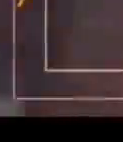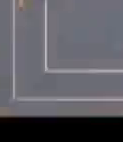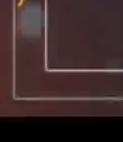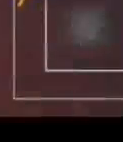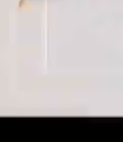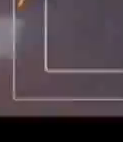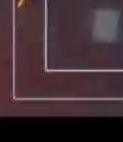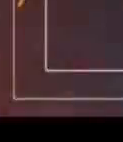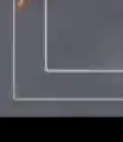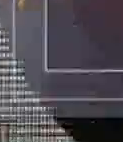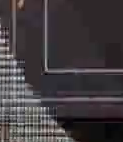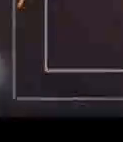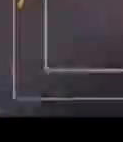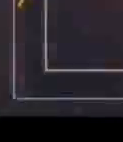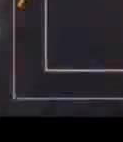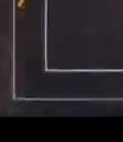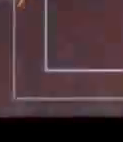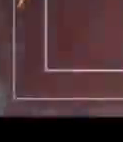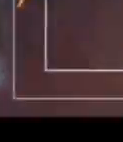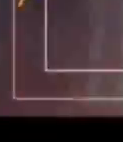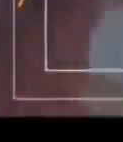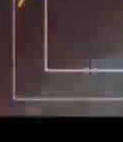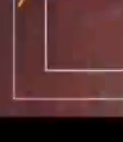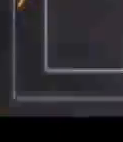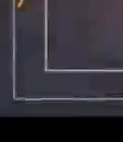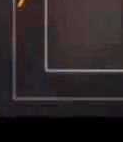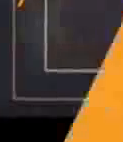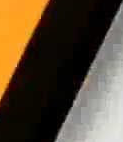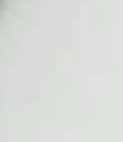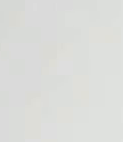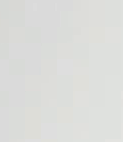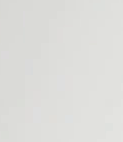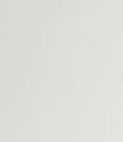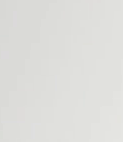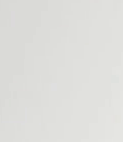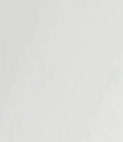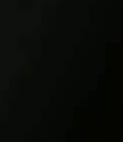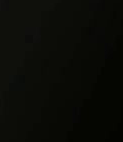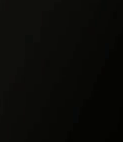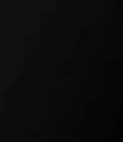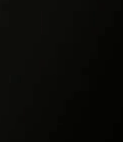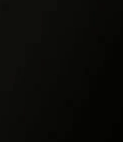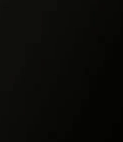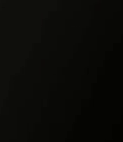plano. Desde este 4 de junio, 22 horas.